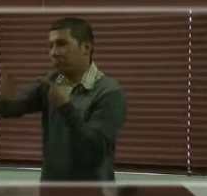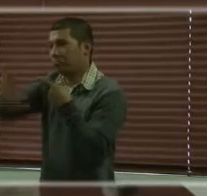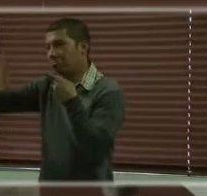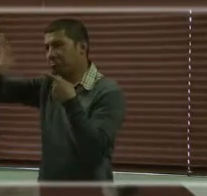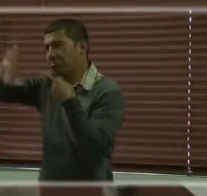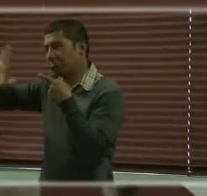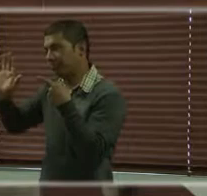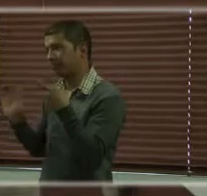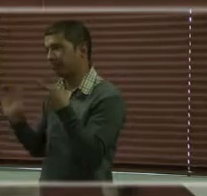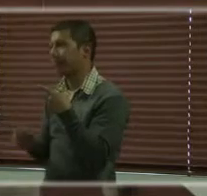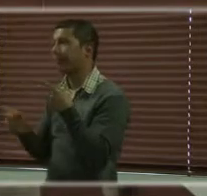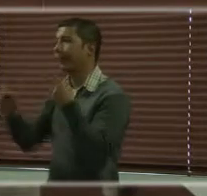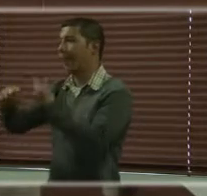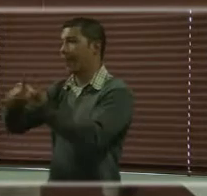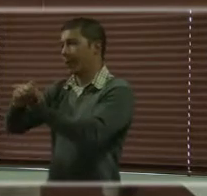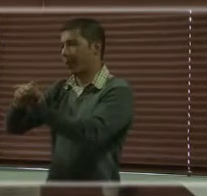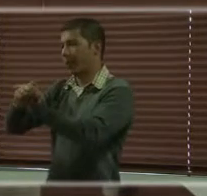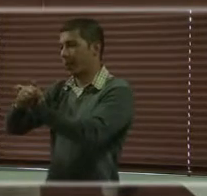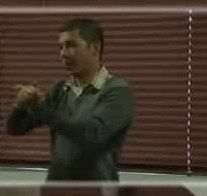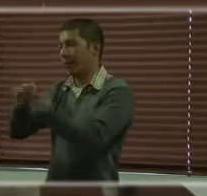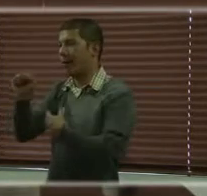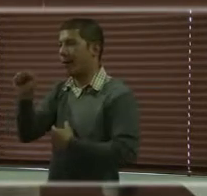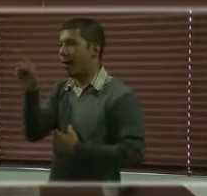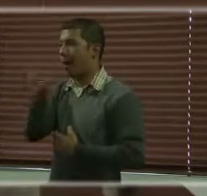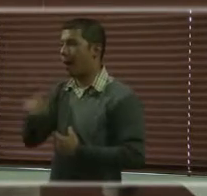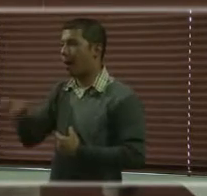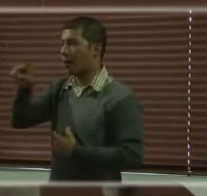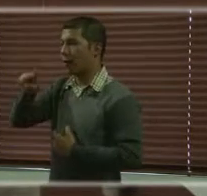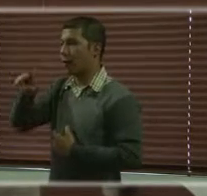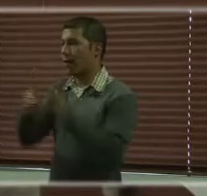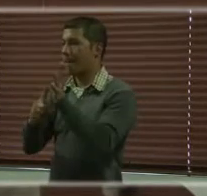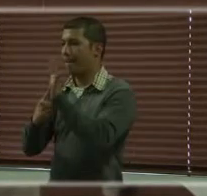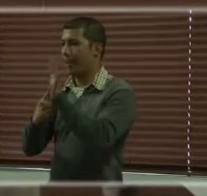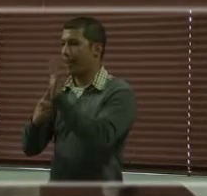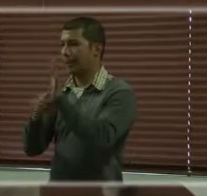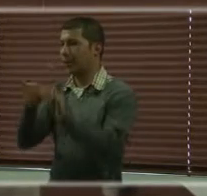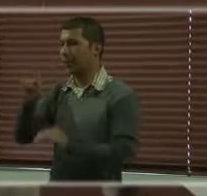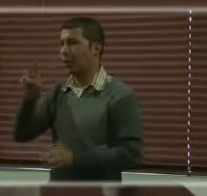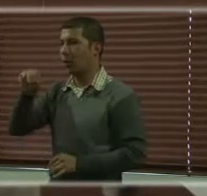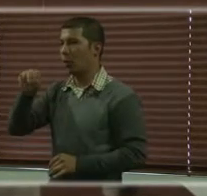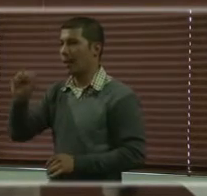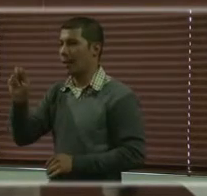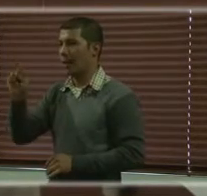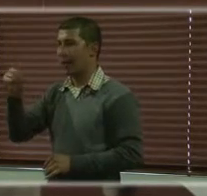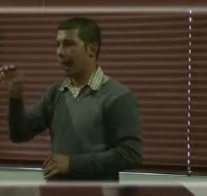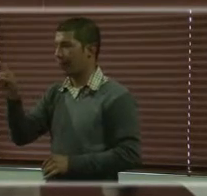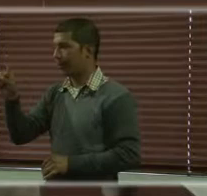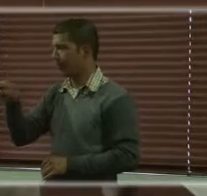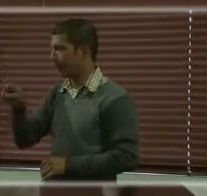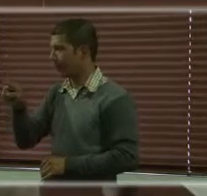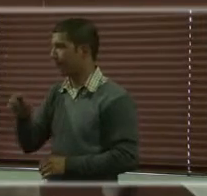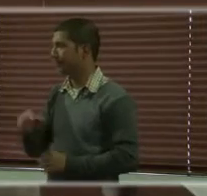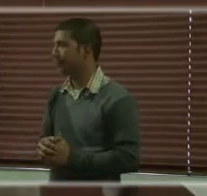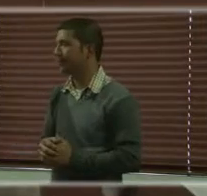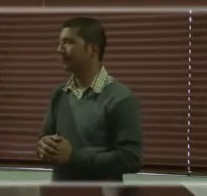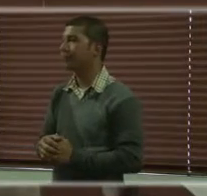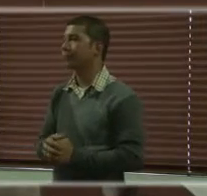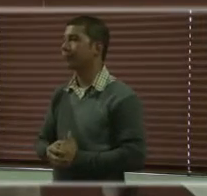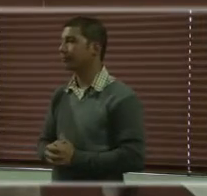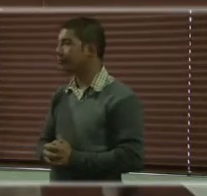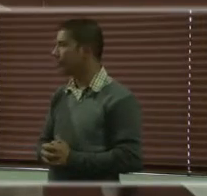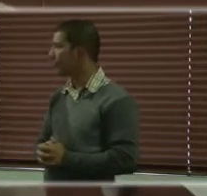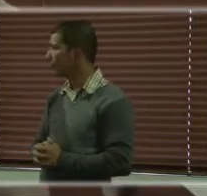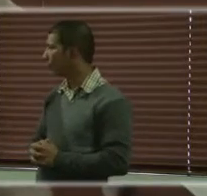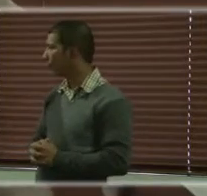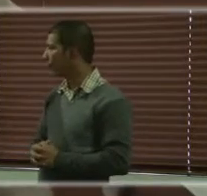a través de Twitter con nuestra cuenta arroba país uniandes hashtag Silvia Quan con q